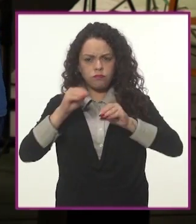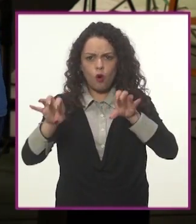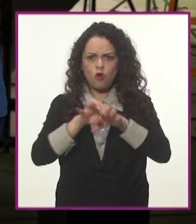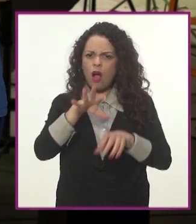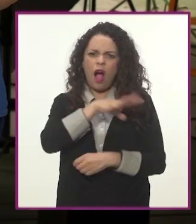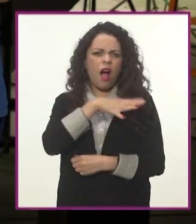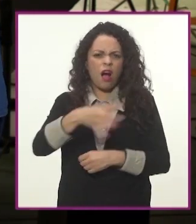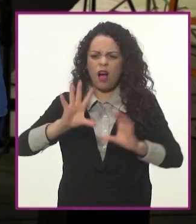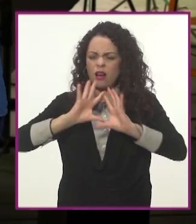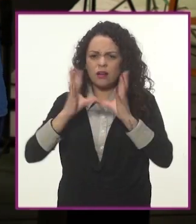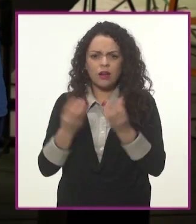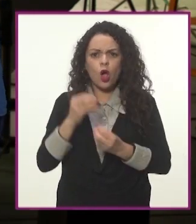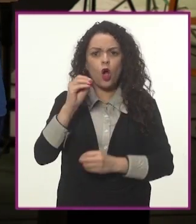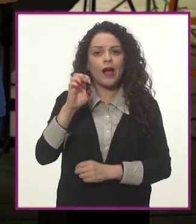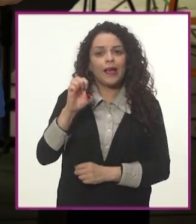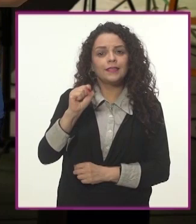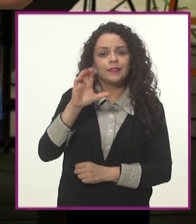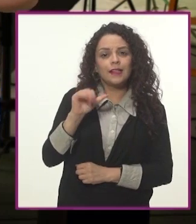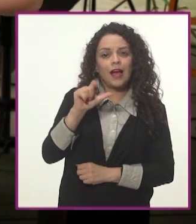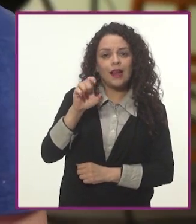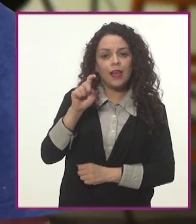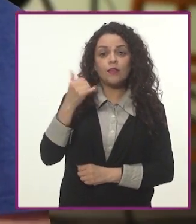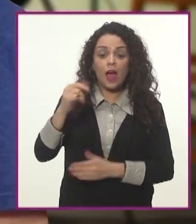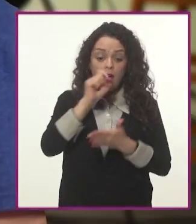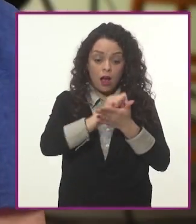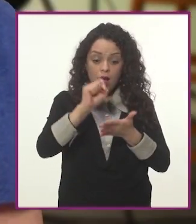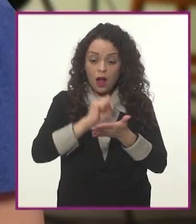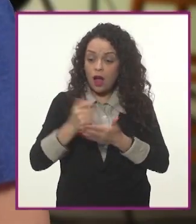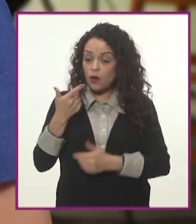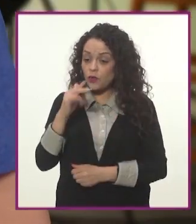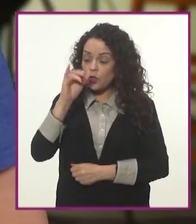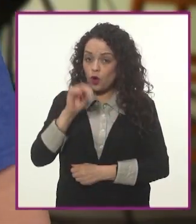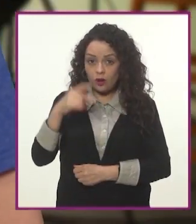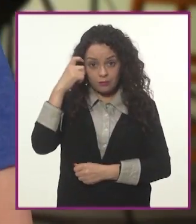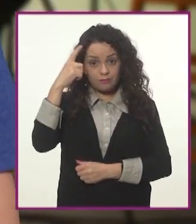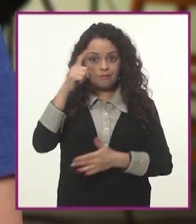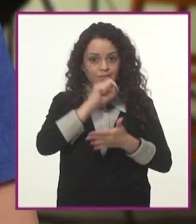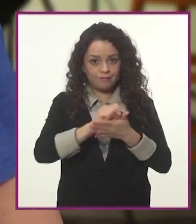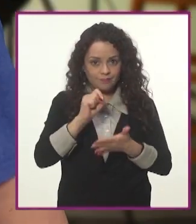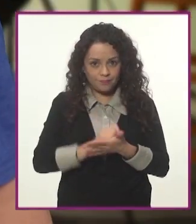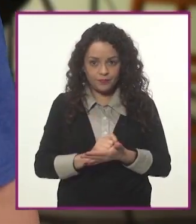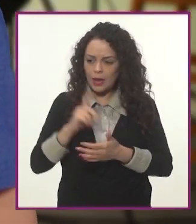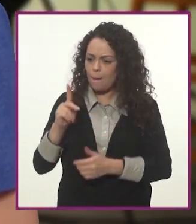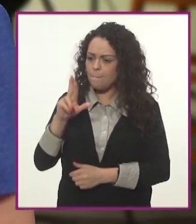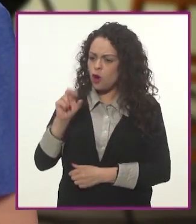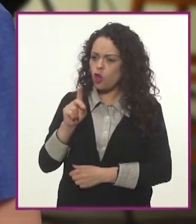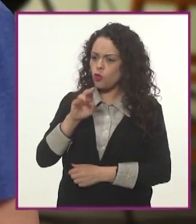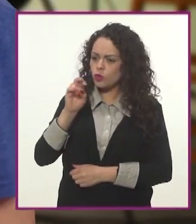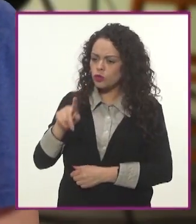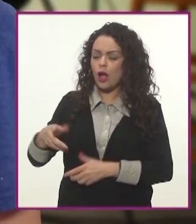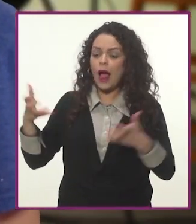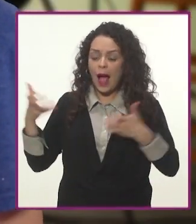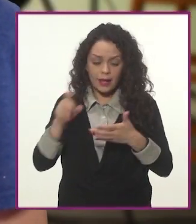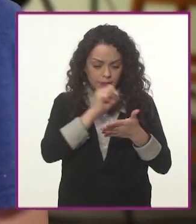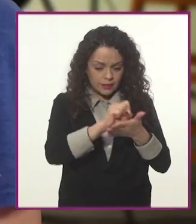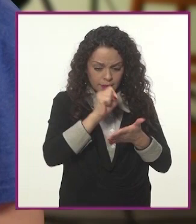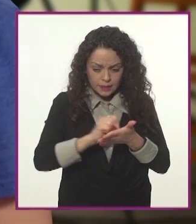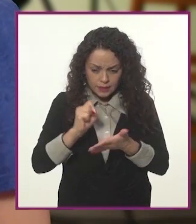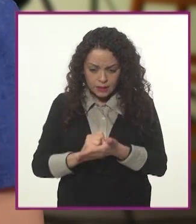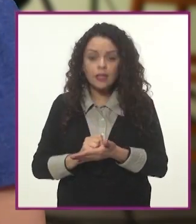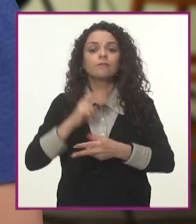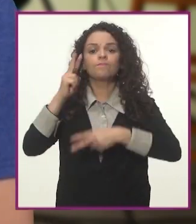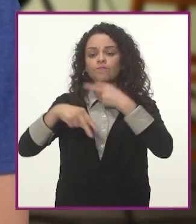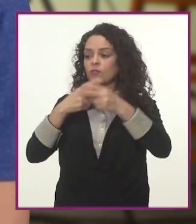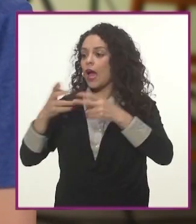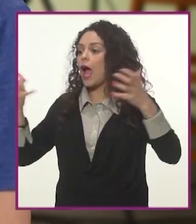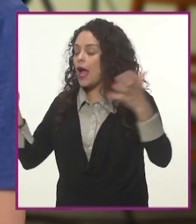o escaleta y la escritura del guión. La producción se encarga de hacer que todo lo que está escrito en el guión suceda. Conseguir